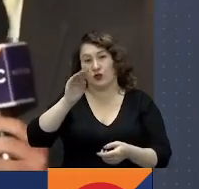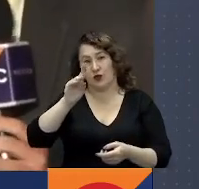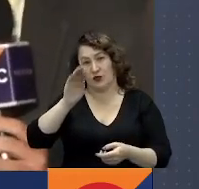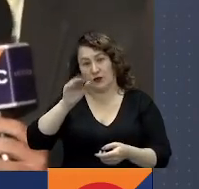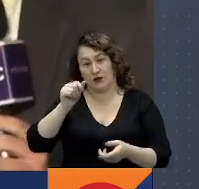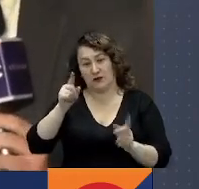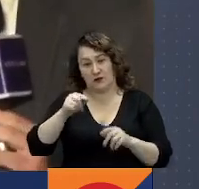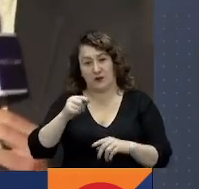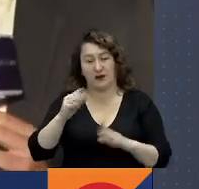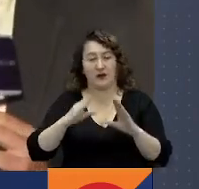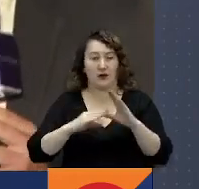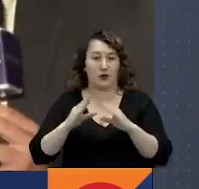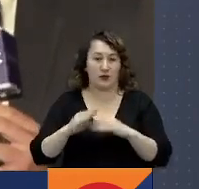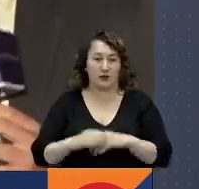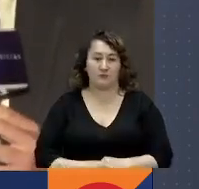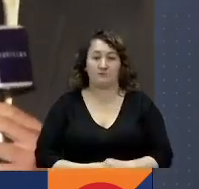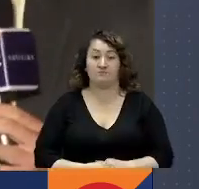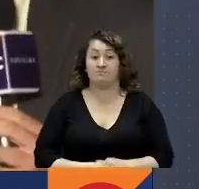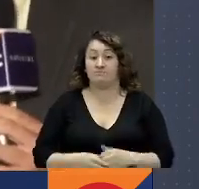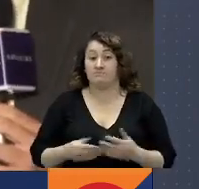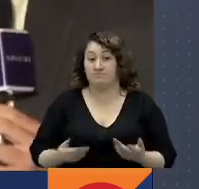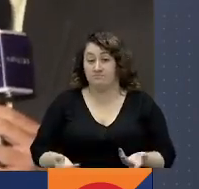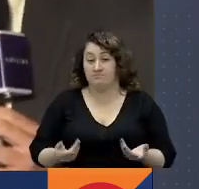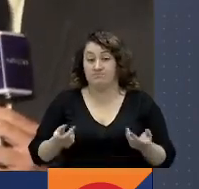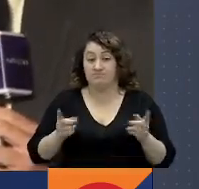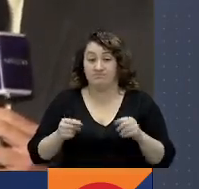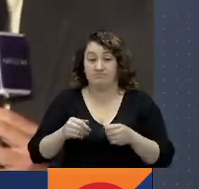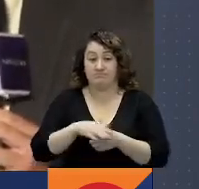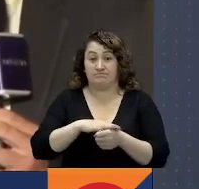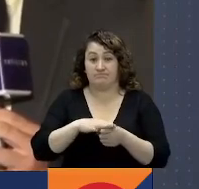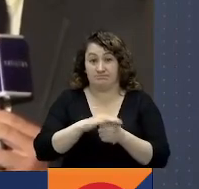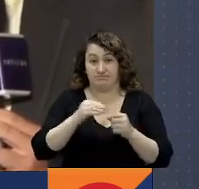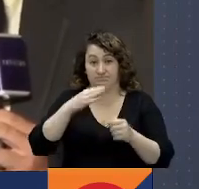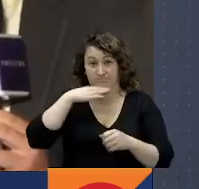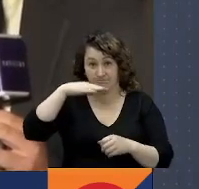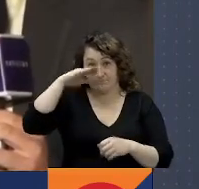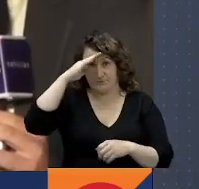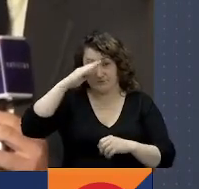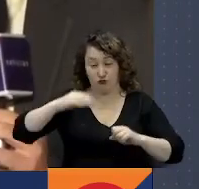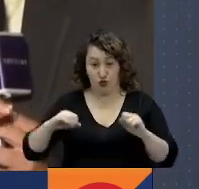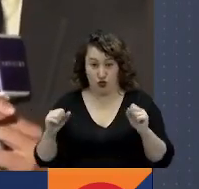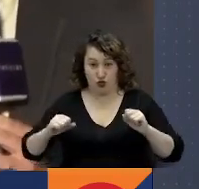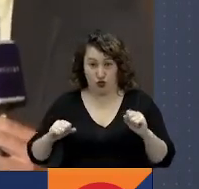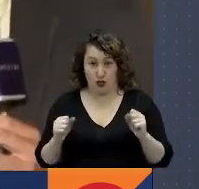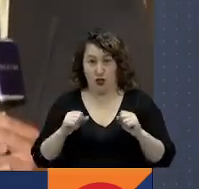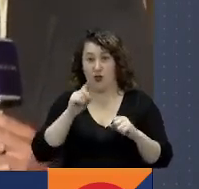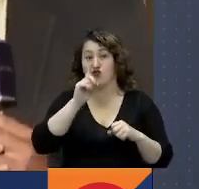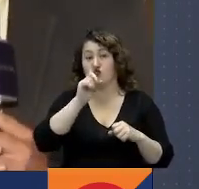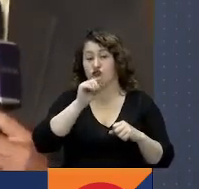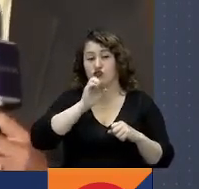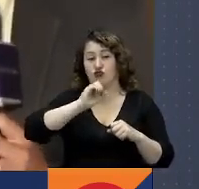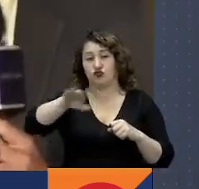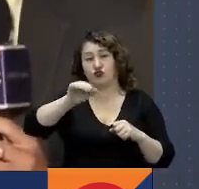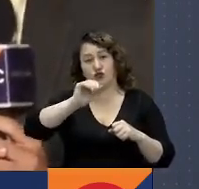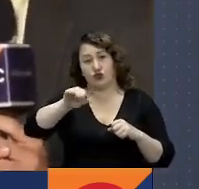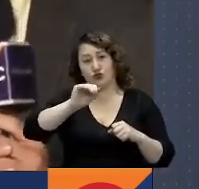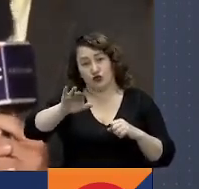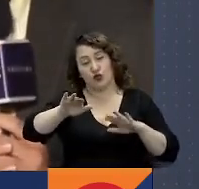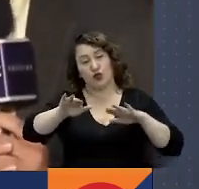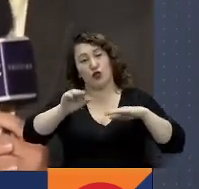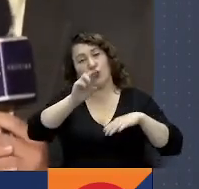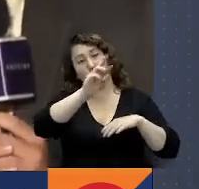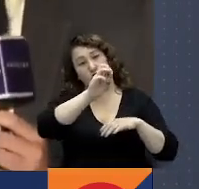Caucasia. Además, también hablábamos de la situación en cómo se encuentra la vía Medellín-Bogotá. Recordemos que hay paso a un carril entre las 8 de la mañana y